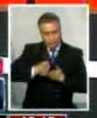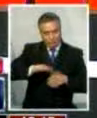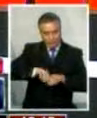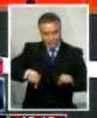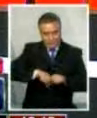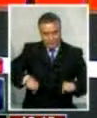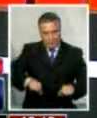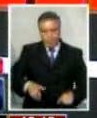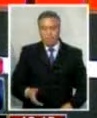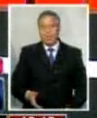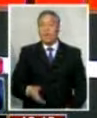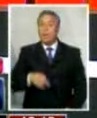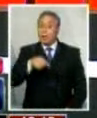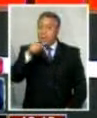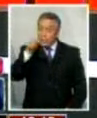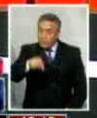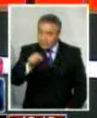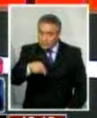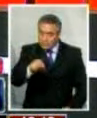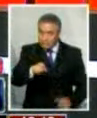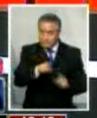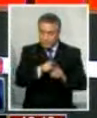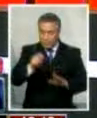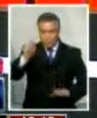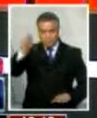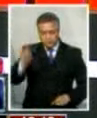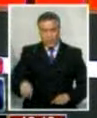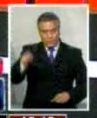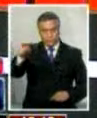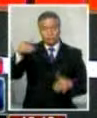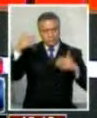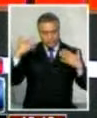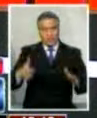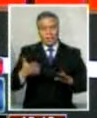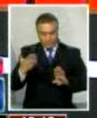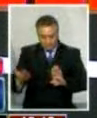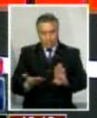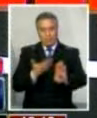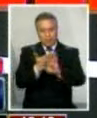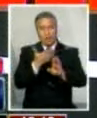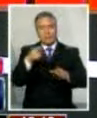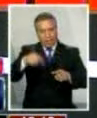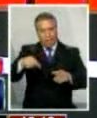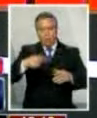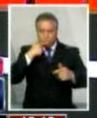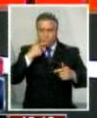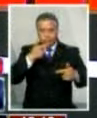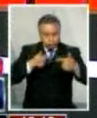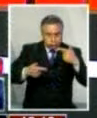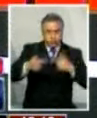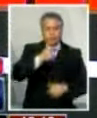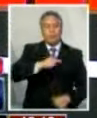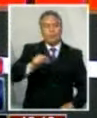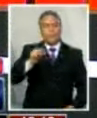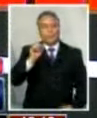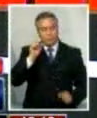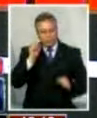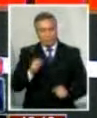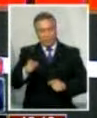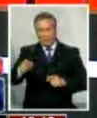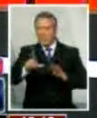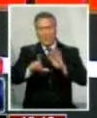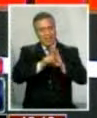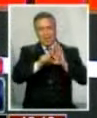viene a respaldar de alguna manera la discusión que se está dando ahora sobre la poca conveniencia de aplicar la